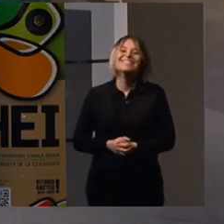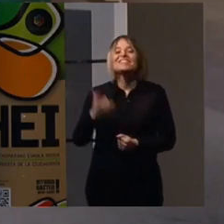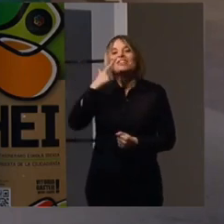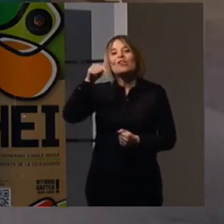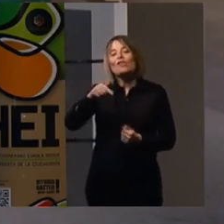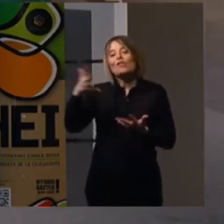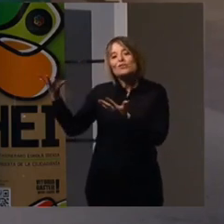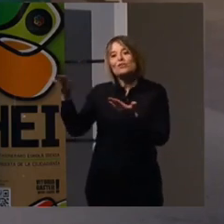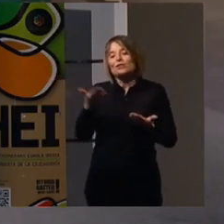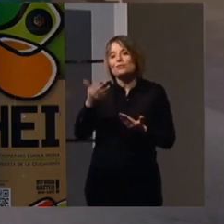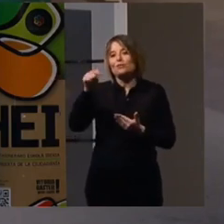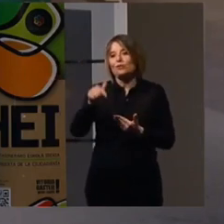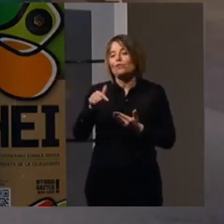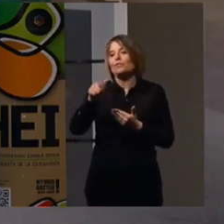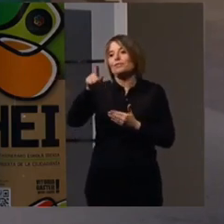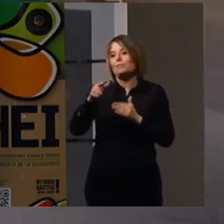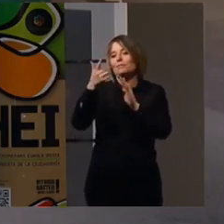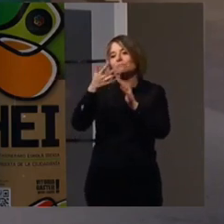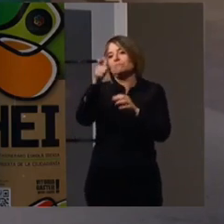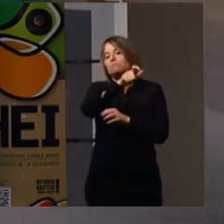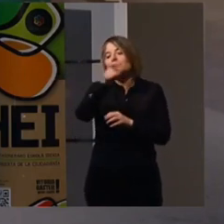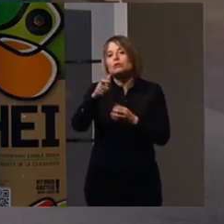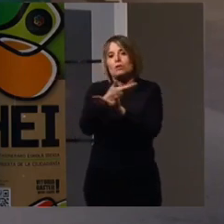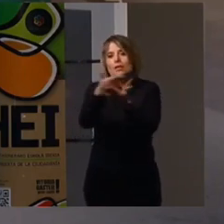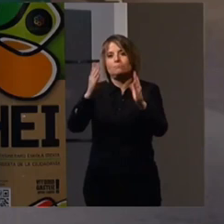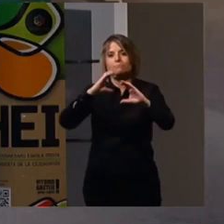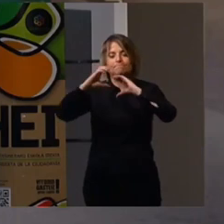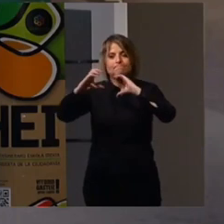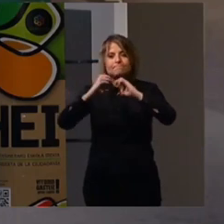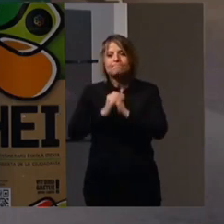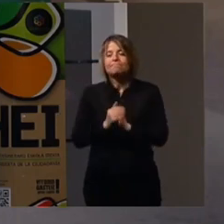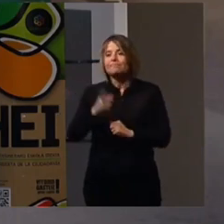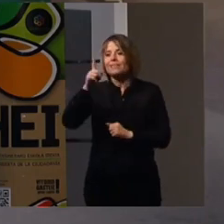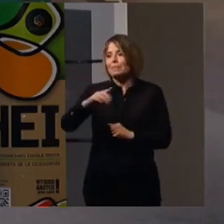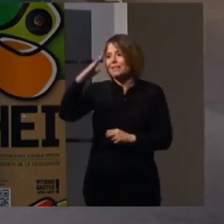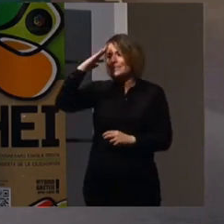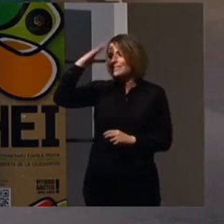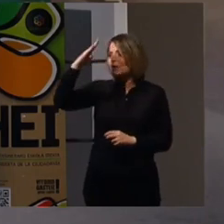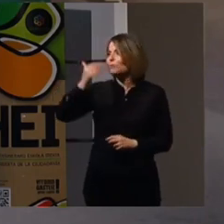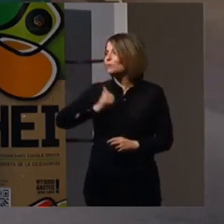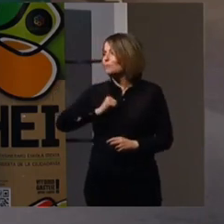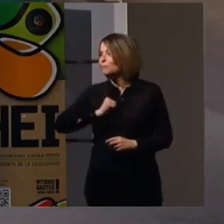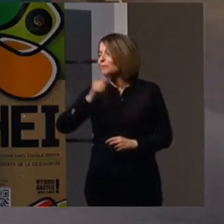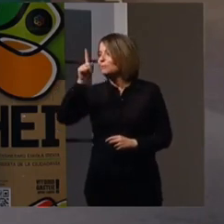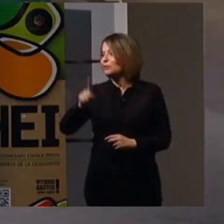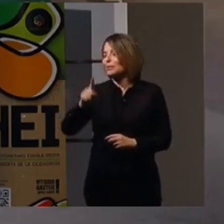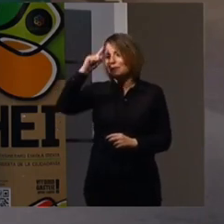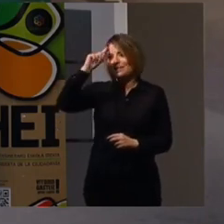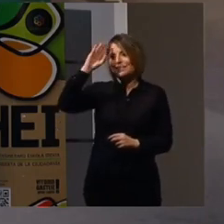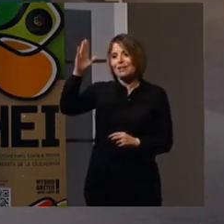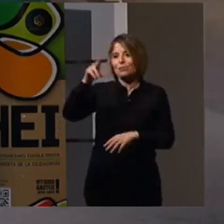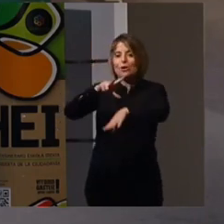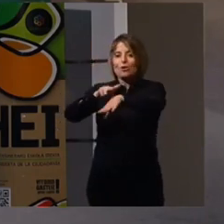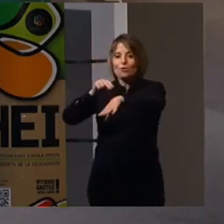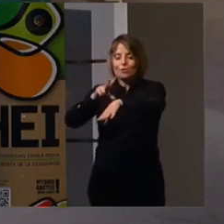que nos ayudan a que esto llegue todavía a más personas. Y de saludos va el tema, así que reciban también un saludo de la